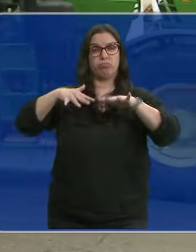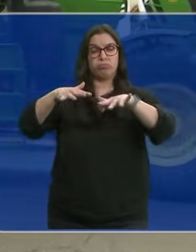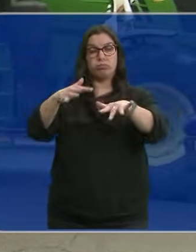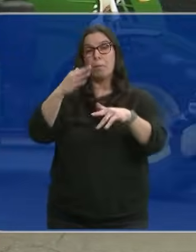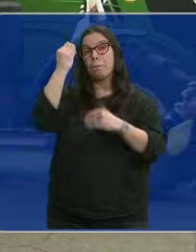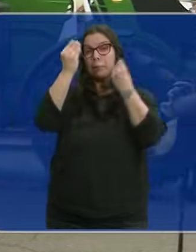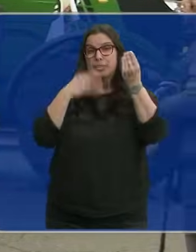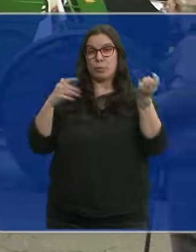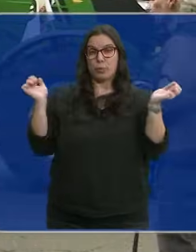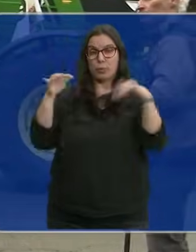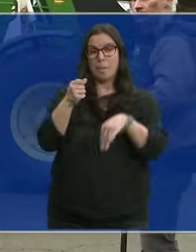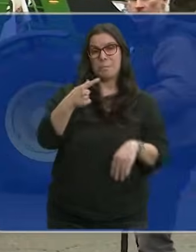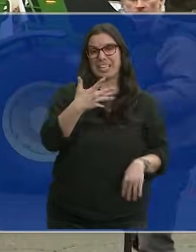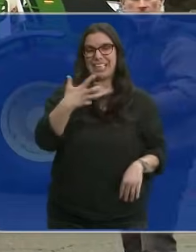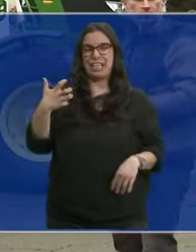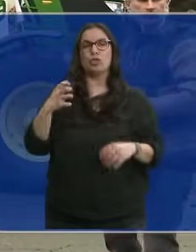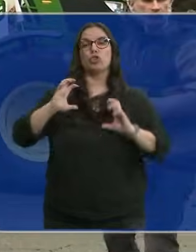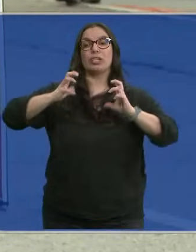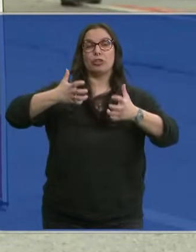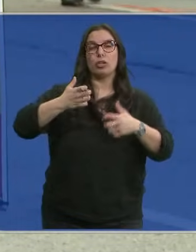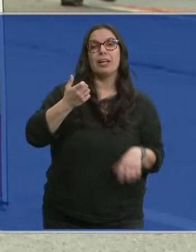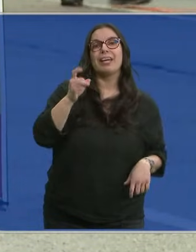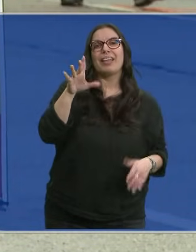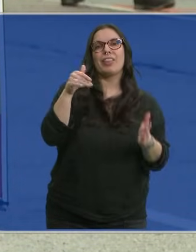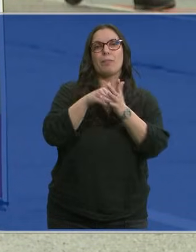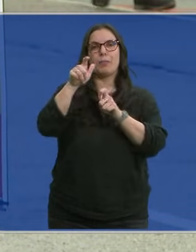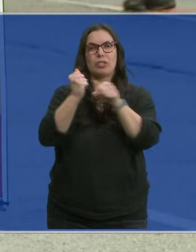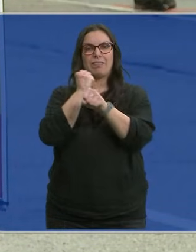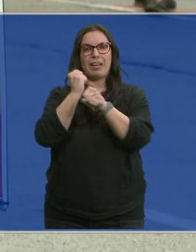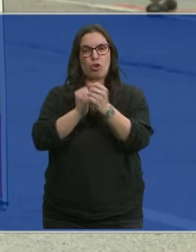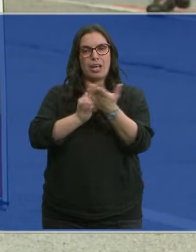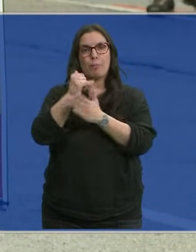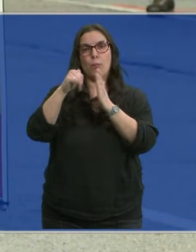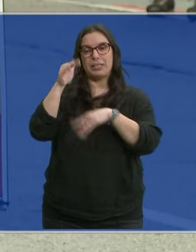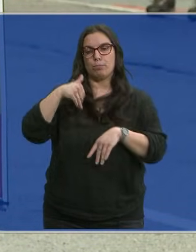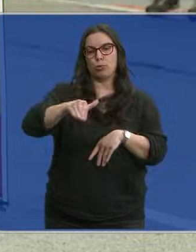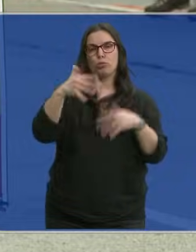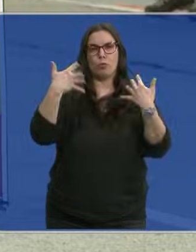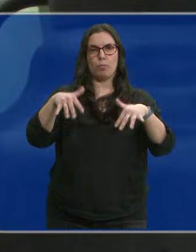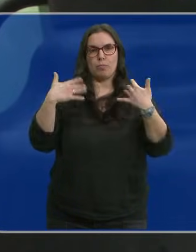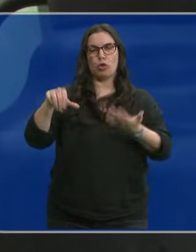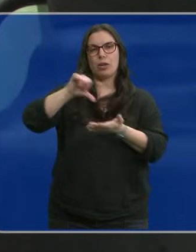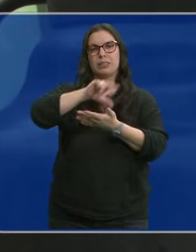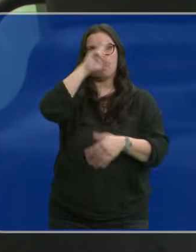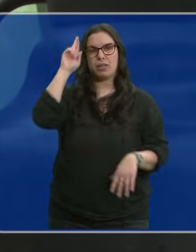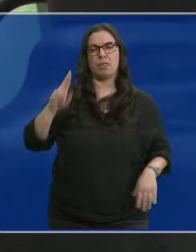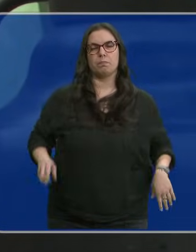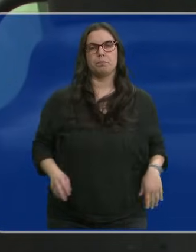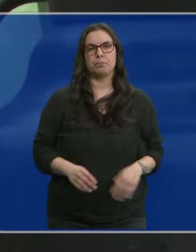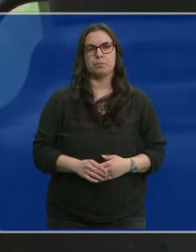prevé concentrar hasta 1.500 tractores y más de 15.000 trabajadores del campo el próximo miércoles en la capital de